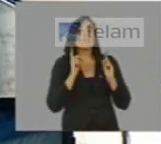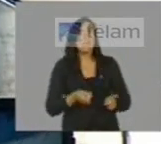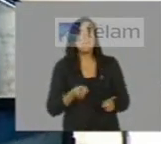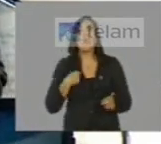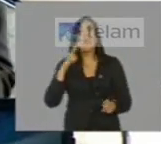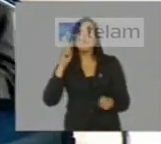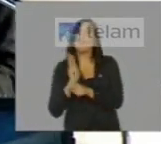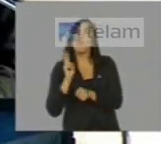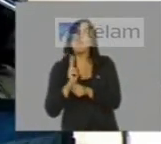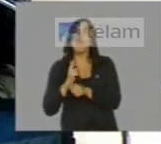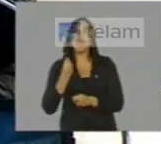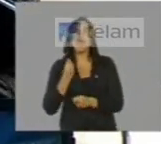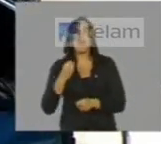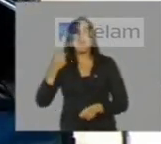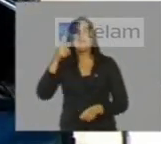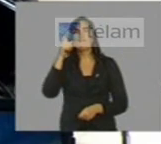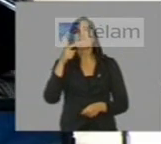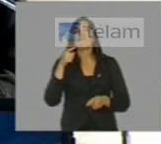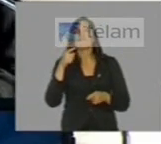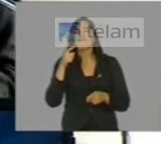intereses nacionales.